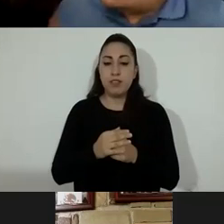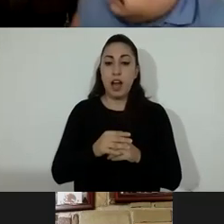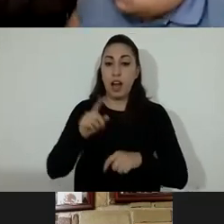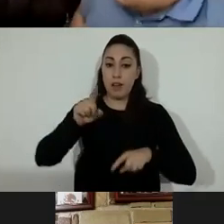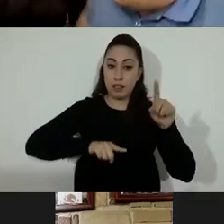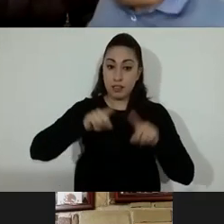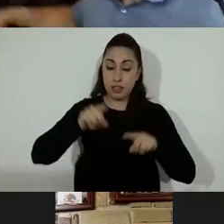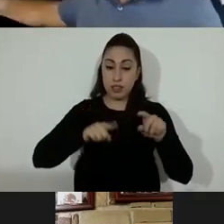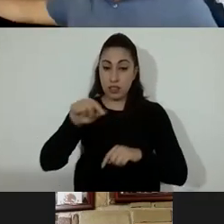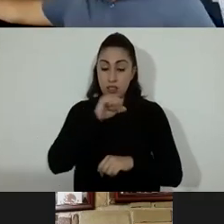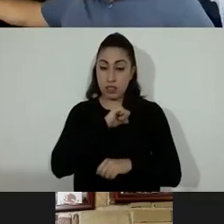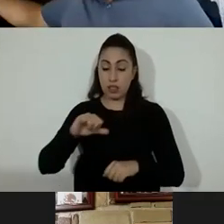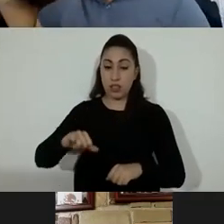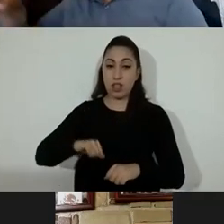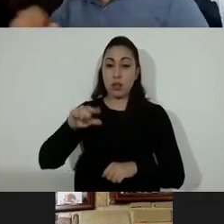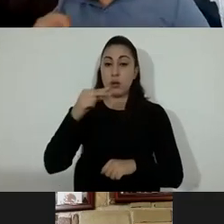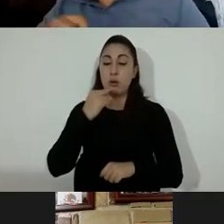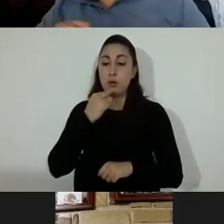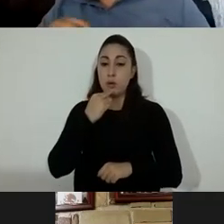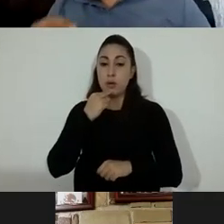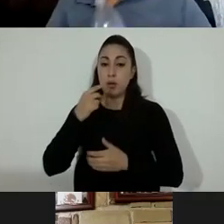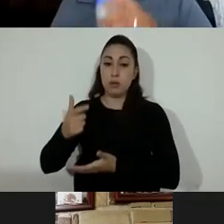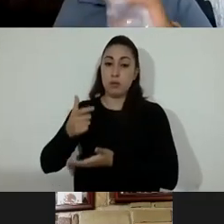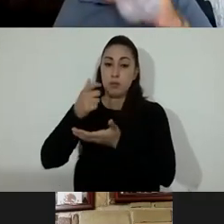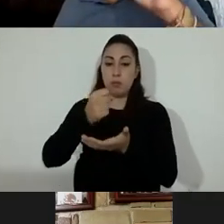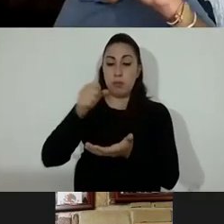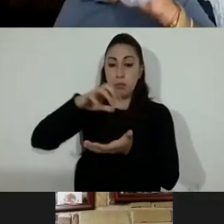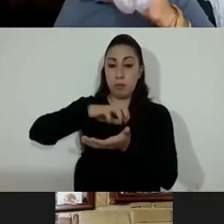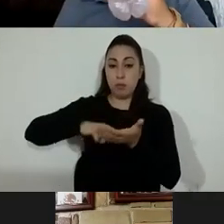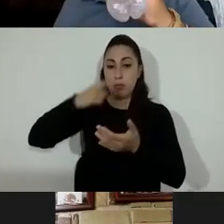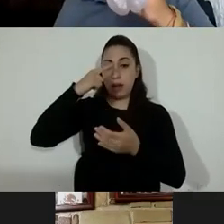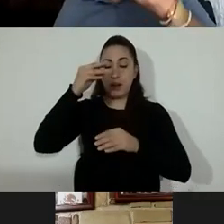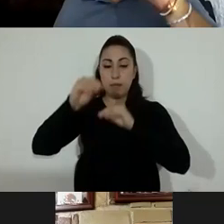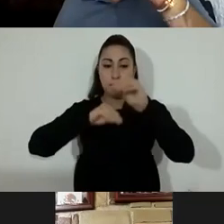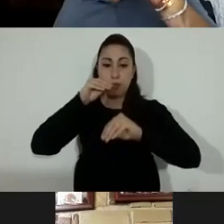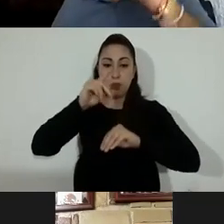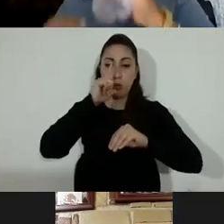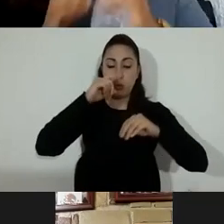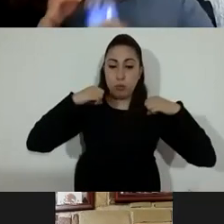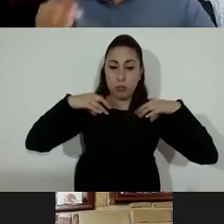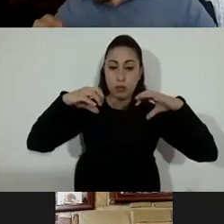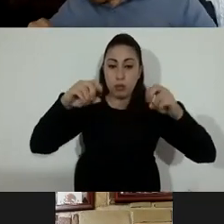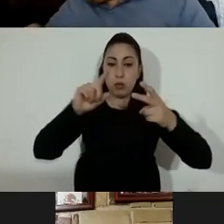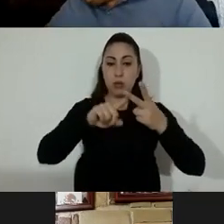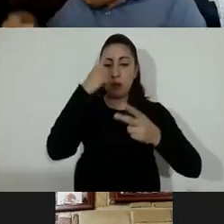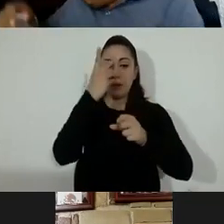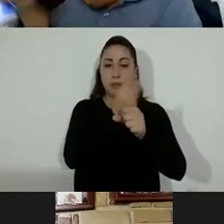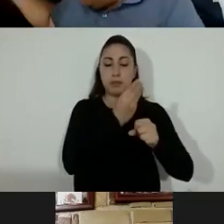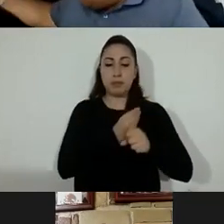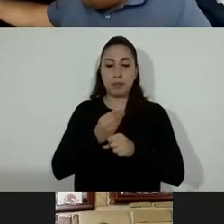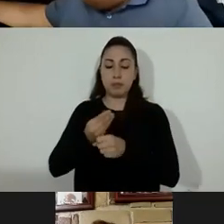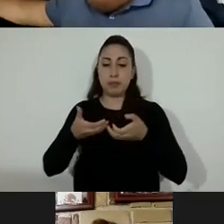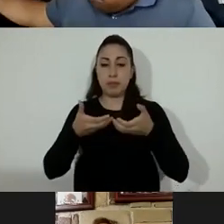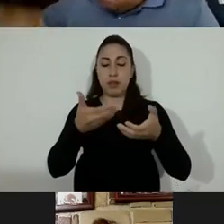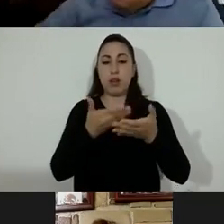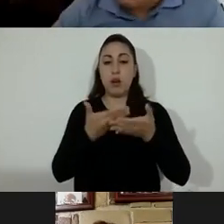ya aplicaron recurso en alumbrado, en banquetas, en algo, que se está diciendo que en la unidad